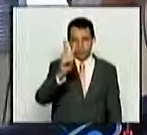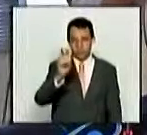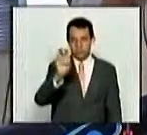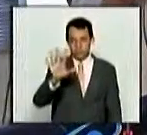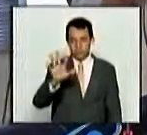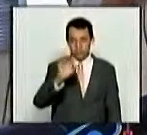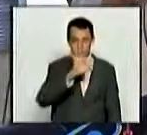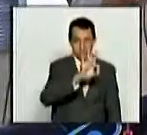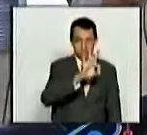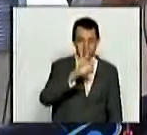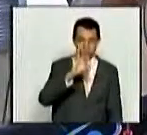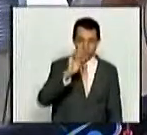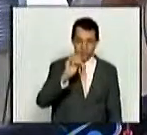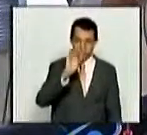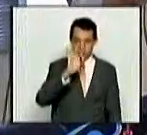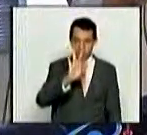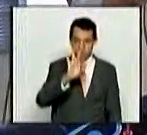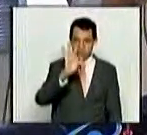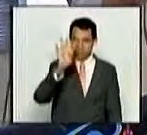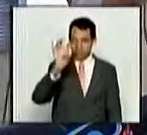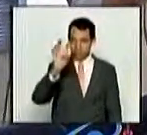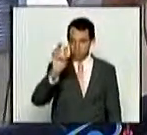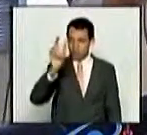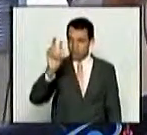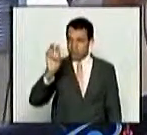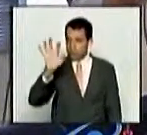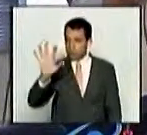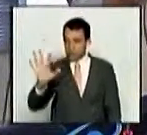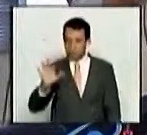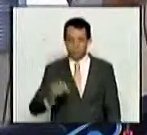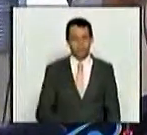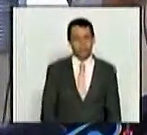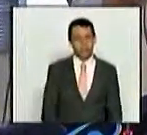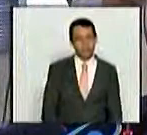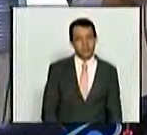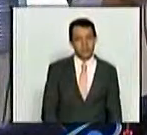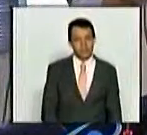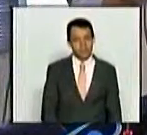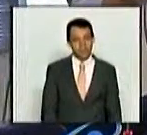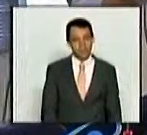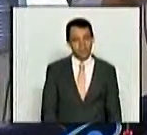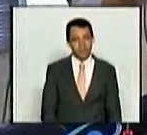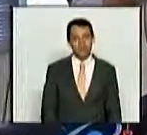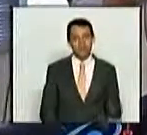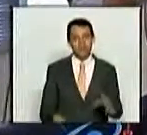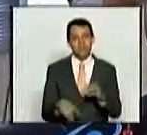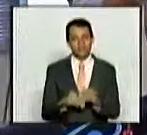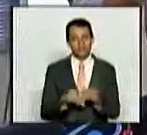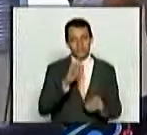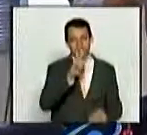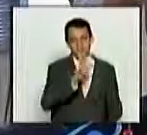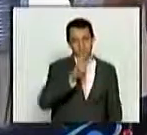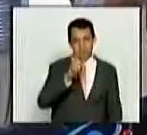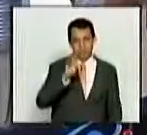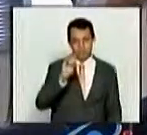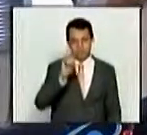330-3975, teléfono del doctor Raúl Andrés Londoño, 330-3975 y el